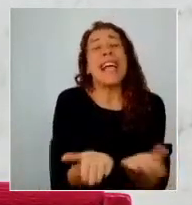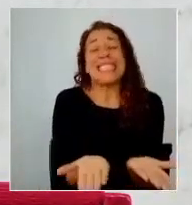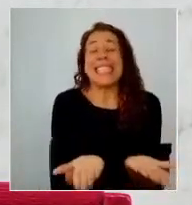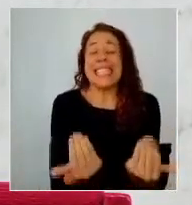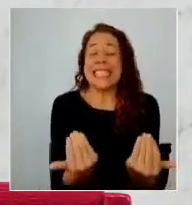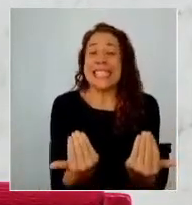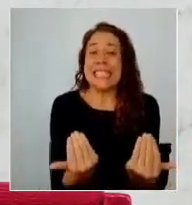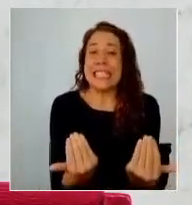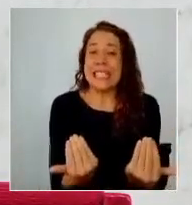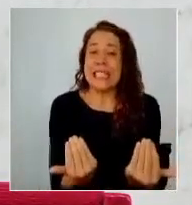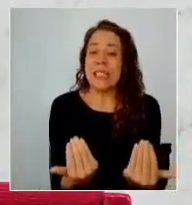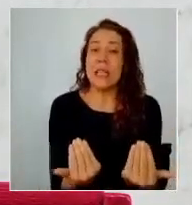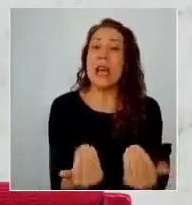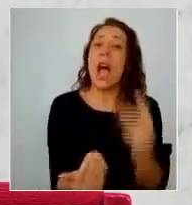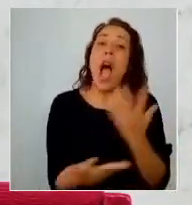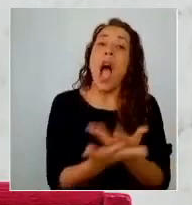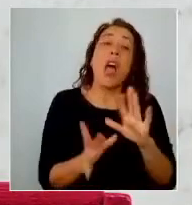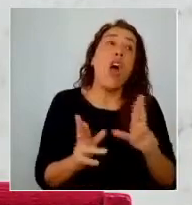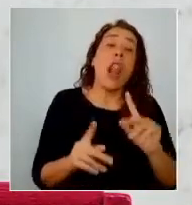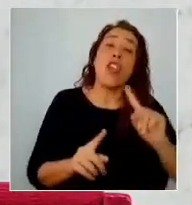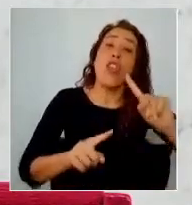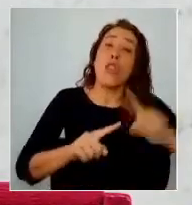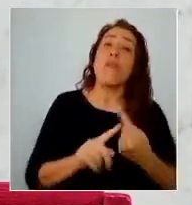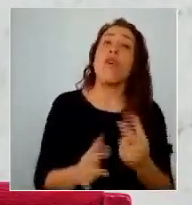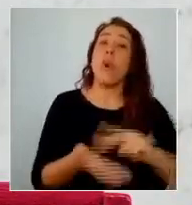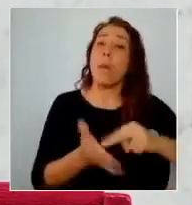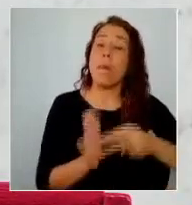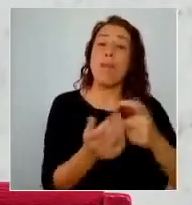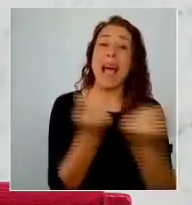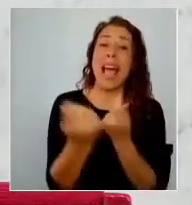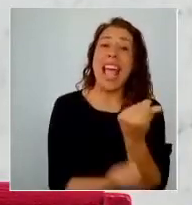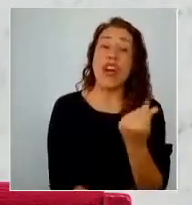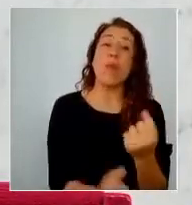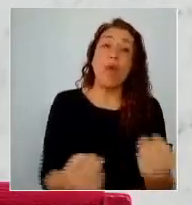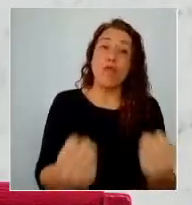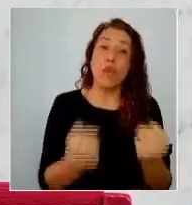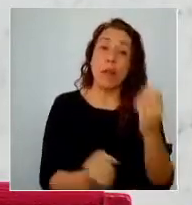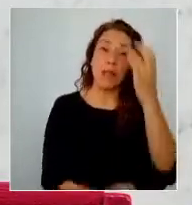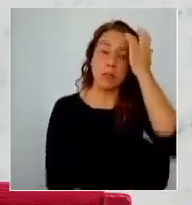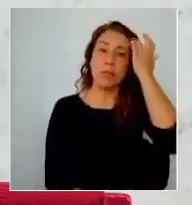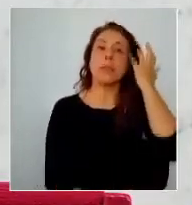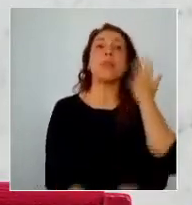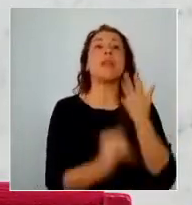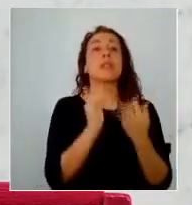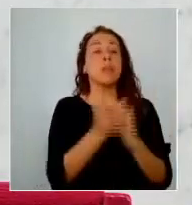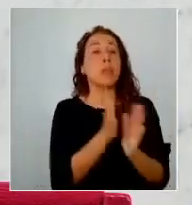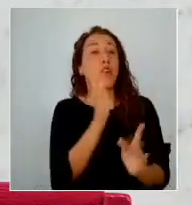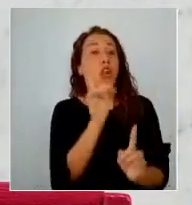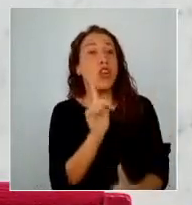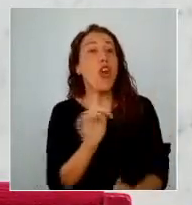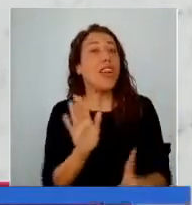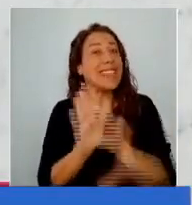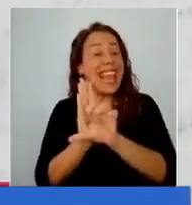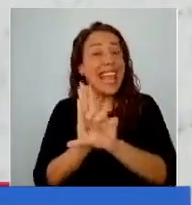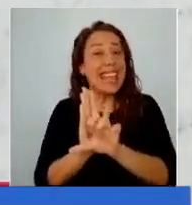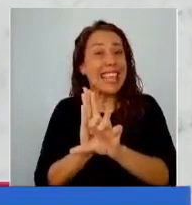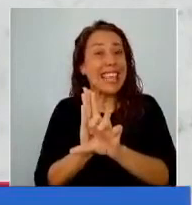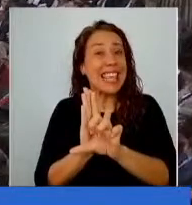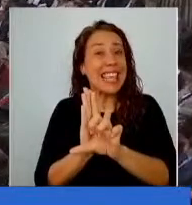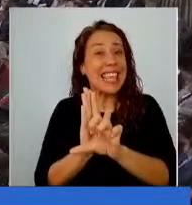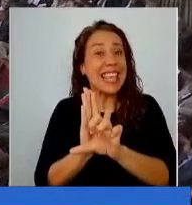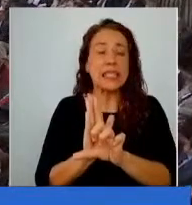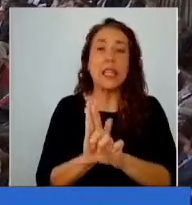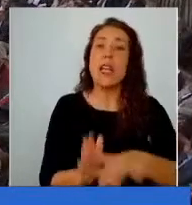quiere nos encontramos nuevamente ante problemas económicos Severo y aún cuando no se trata de leyes es importante